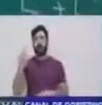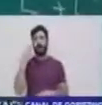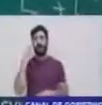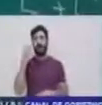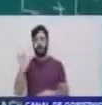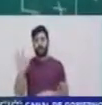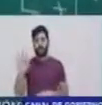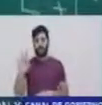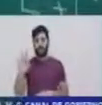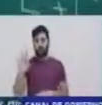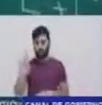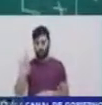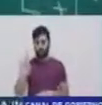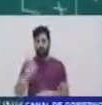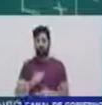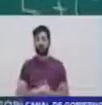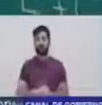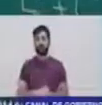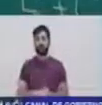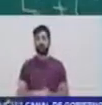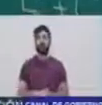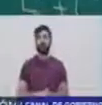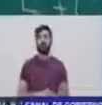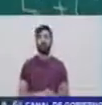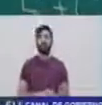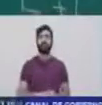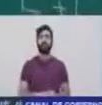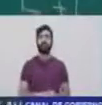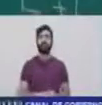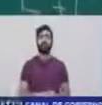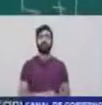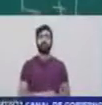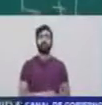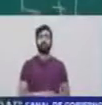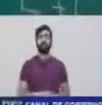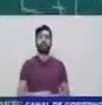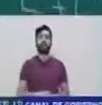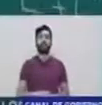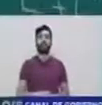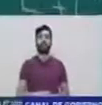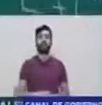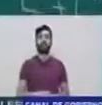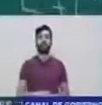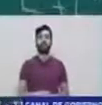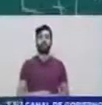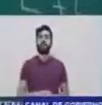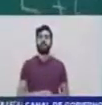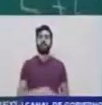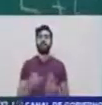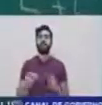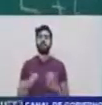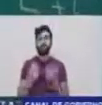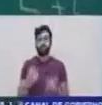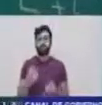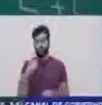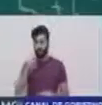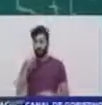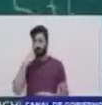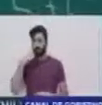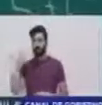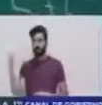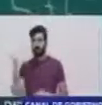la mitad del diámetro, que es la L. Entonces, la mitad de esto sería un medio de 20 raíz de